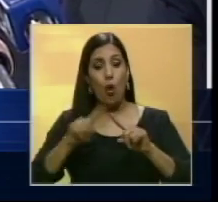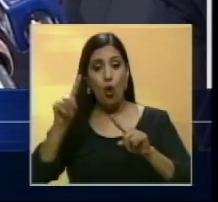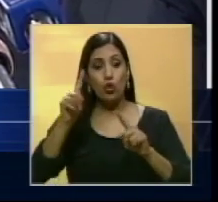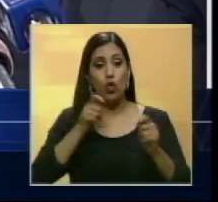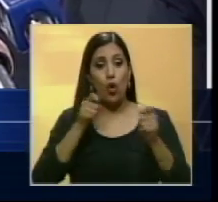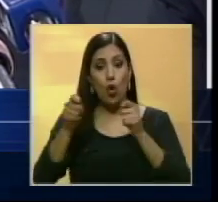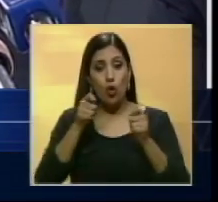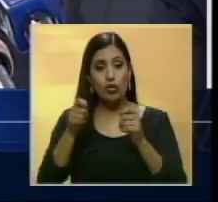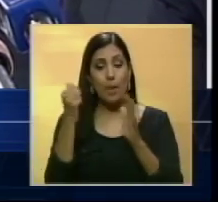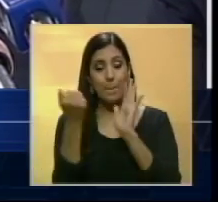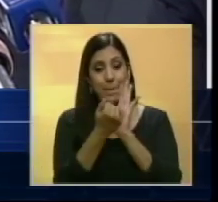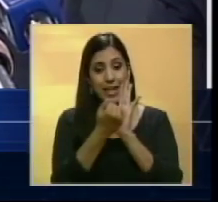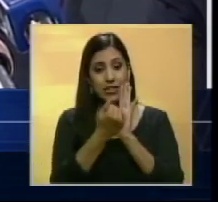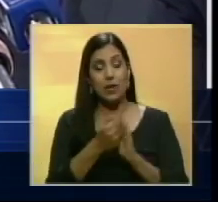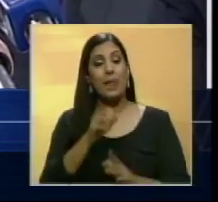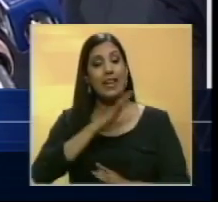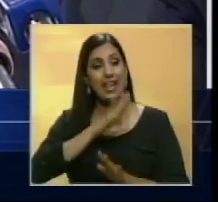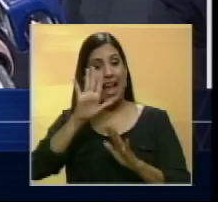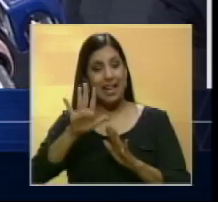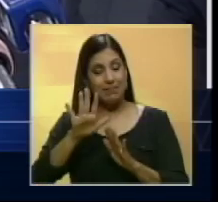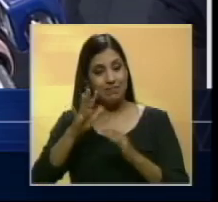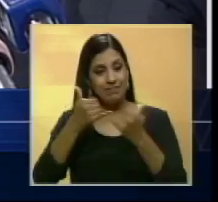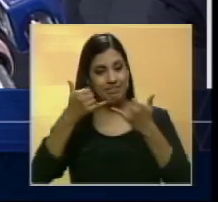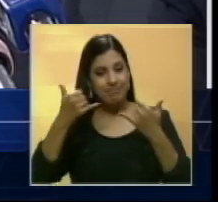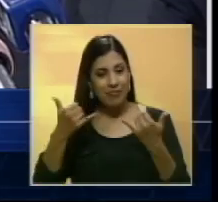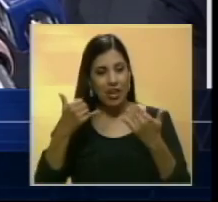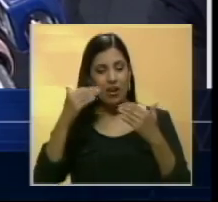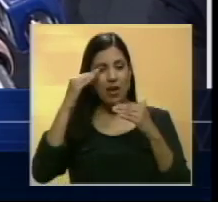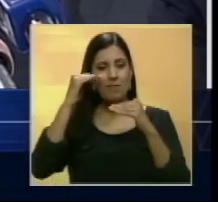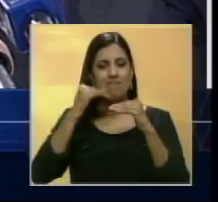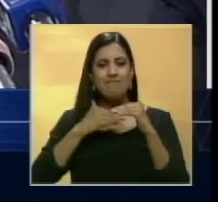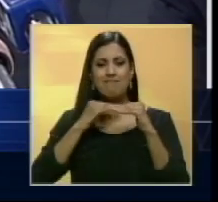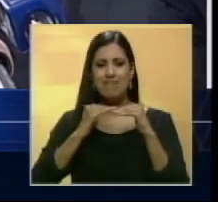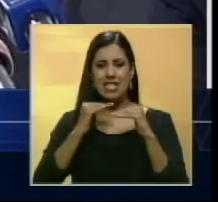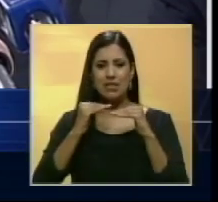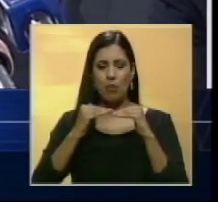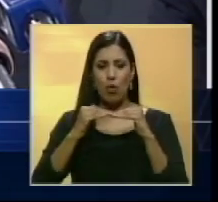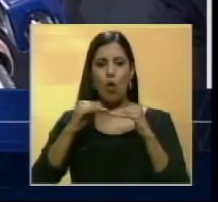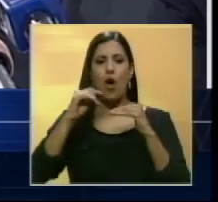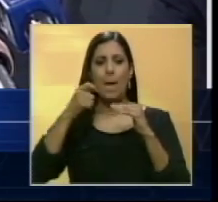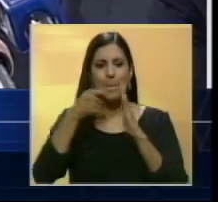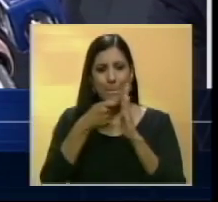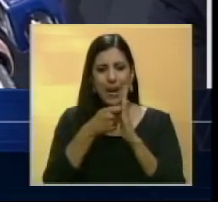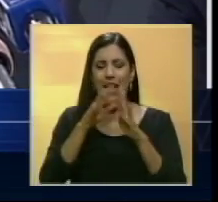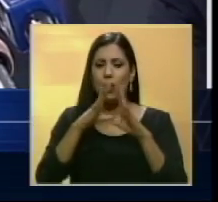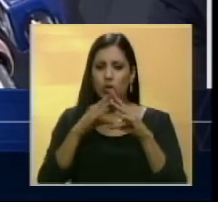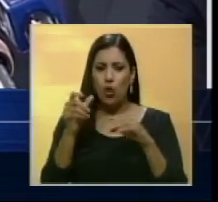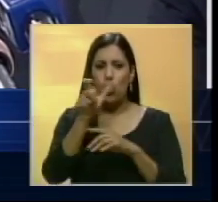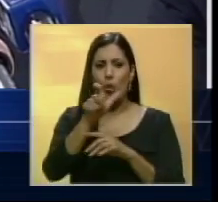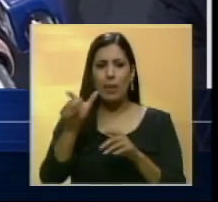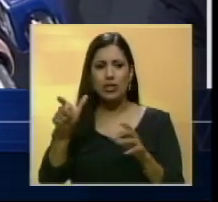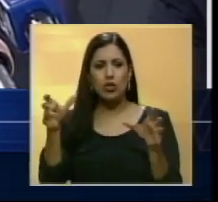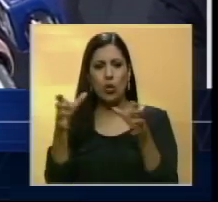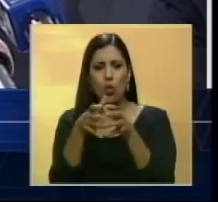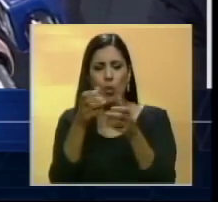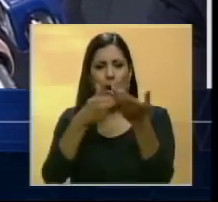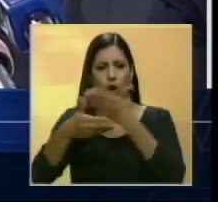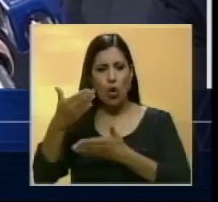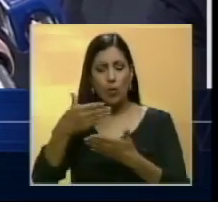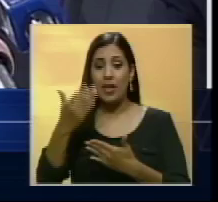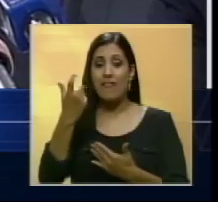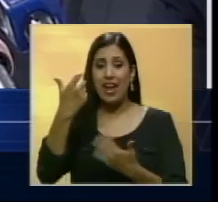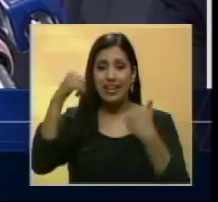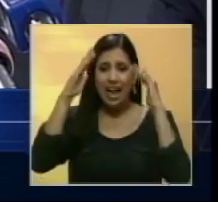de control de precios que fija linealmente un mismo margen de rentabilidad para todos los sectores económicos